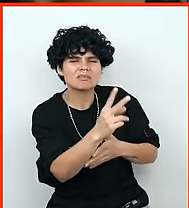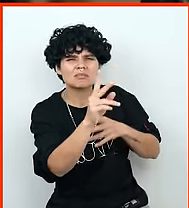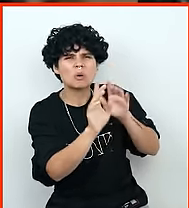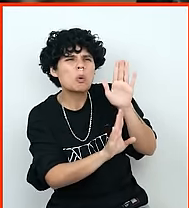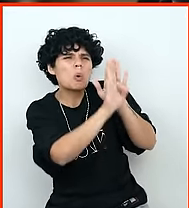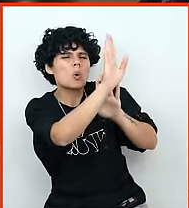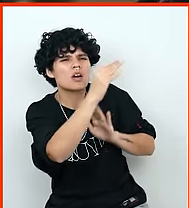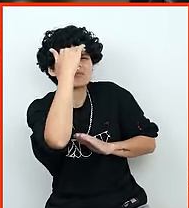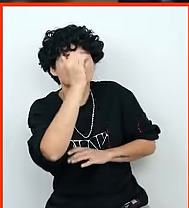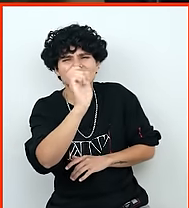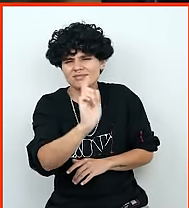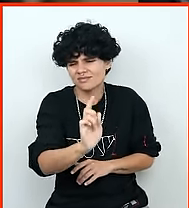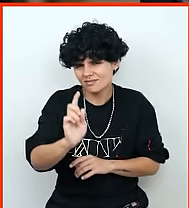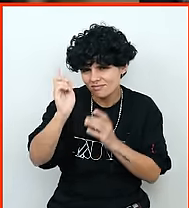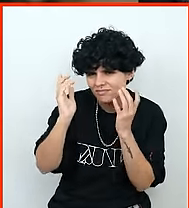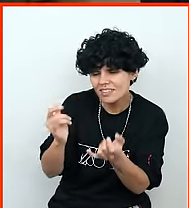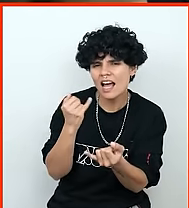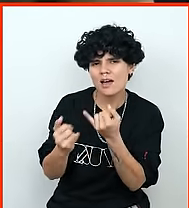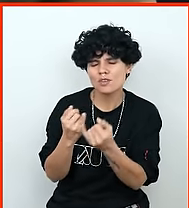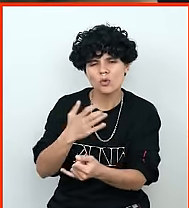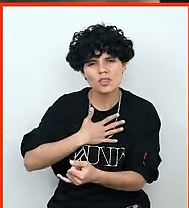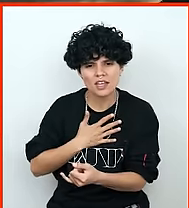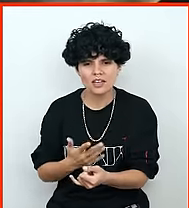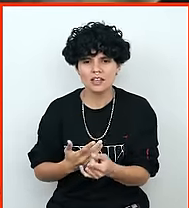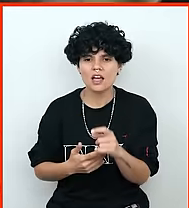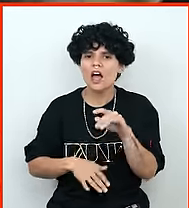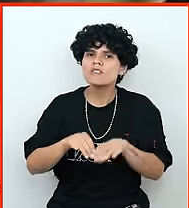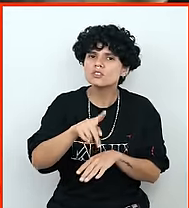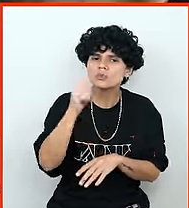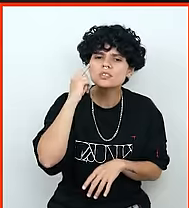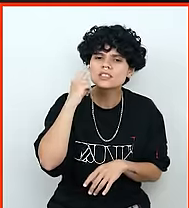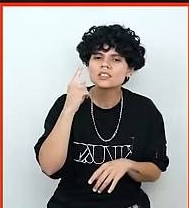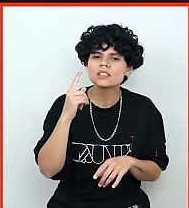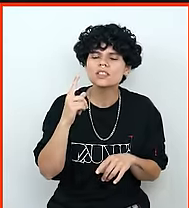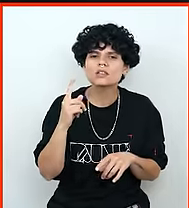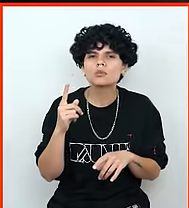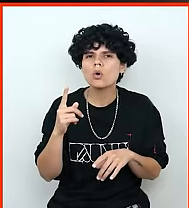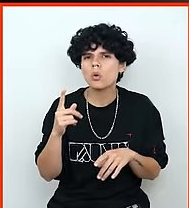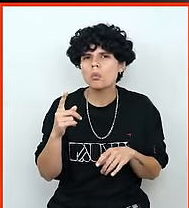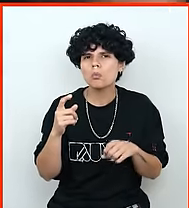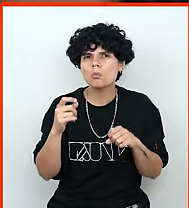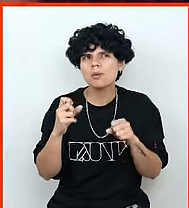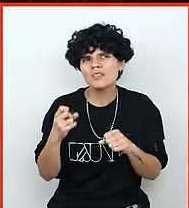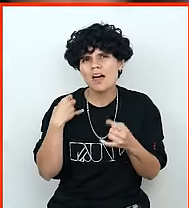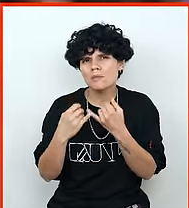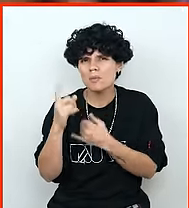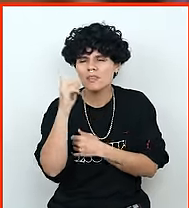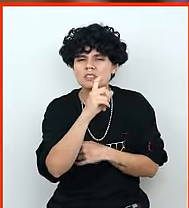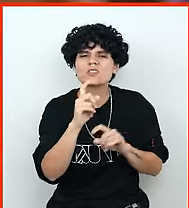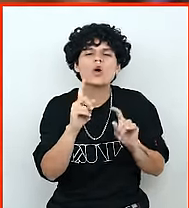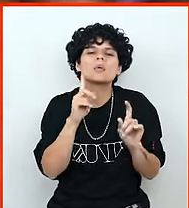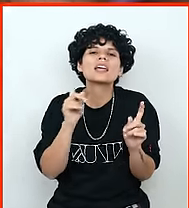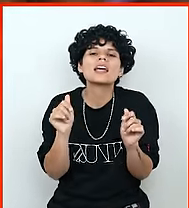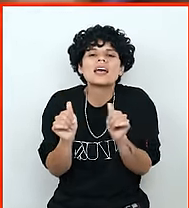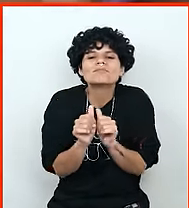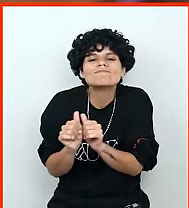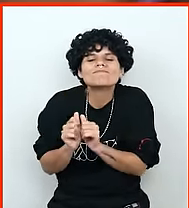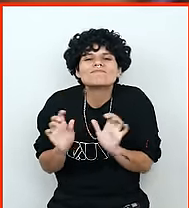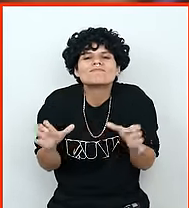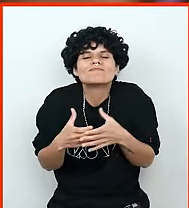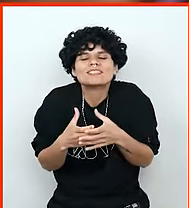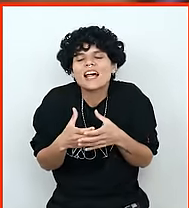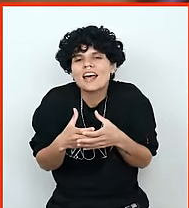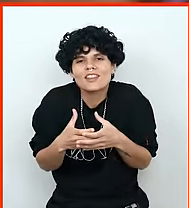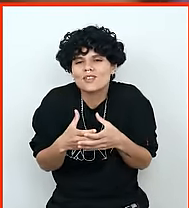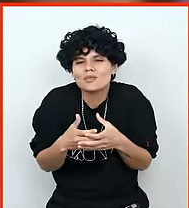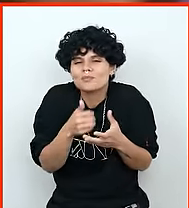refiere. ¿Y de repente sentís que llega mucha gente a tu vida por lo que hace? No, porque yo soy bien para adentro. Soy como, tengo un círculo bien cerrado y